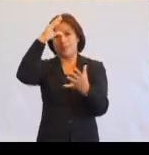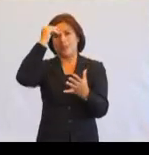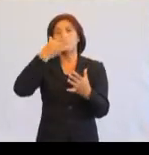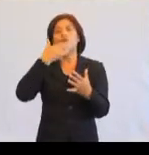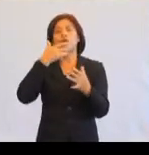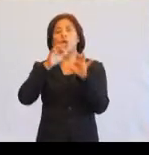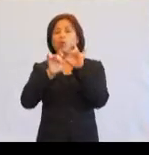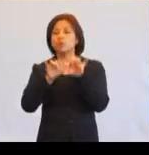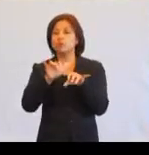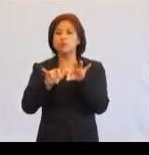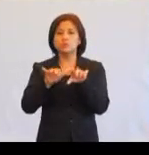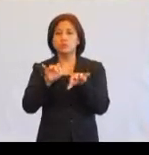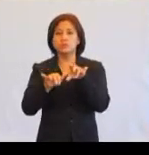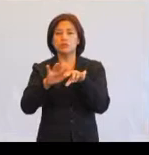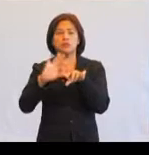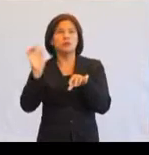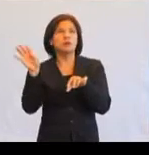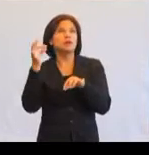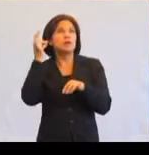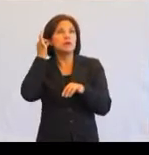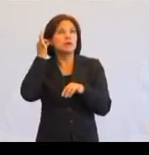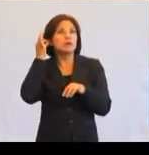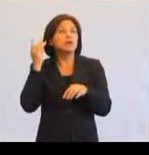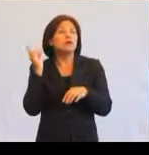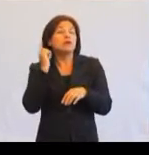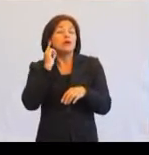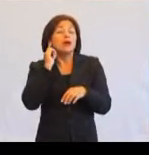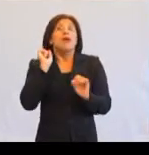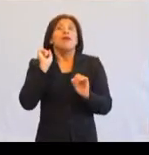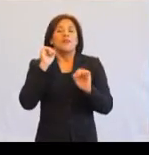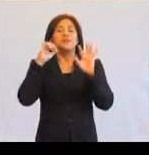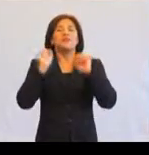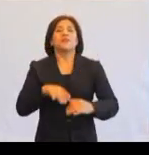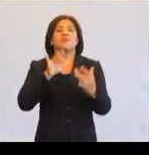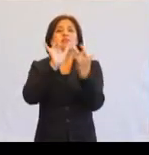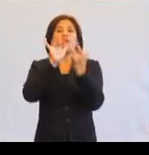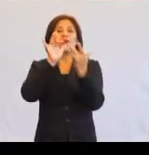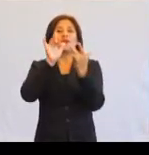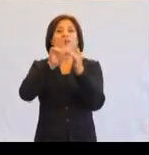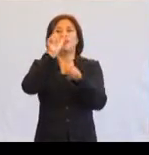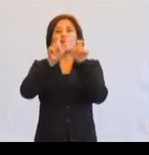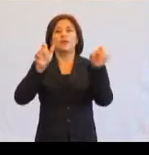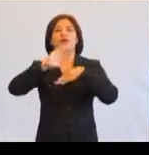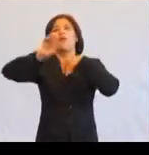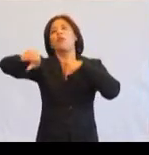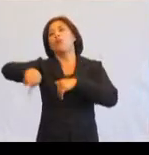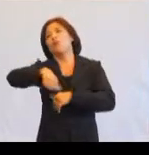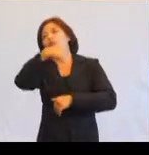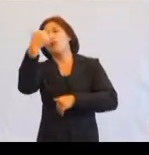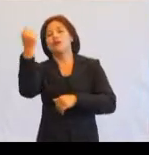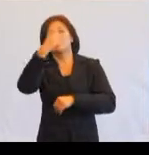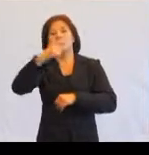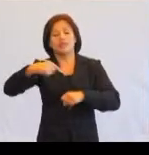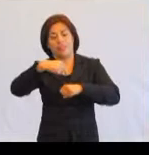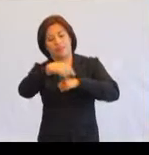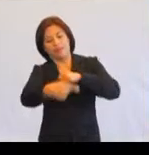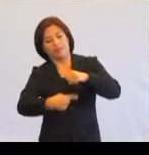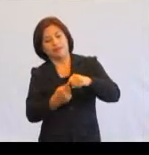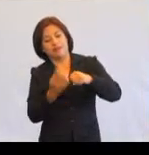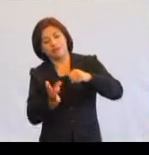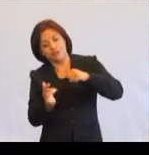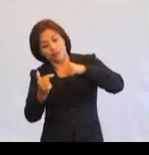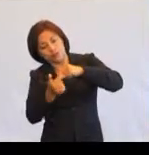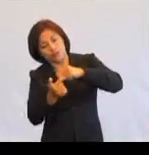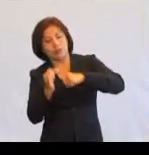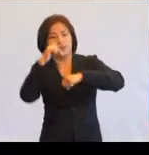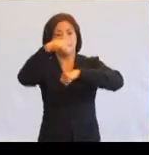que es lo primerito que aprendí, era como trasladarme a otra parte del mundo, ¿no? Tengo contactos con otras personas y esto